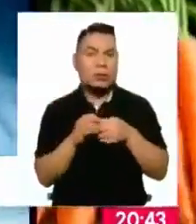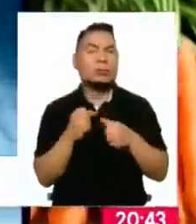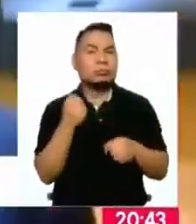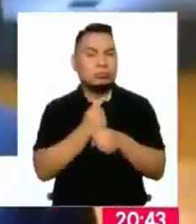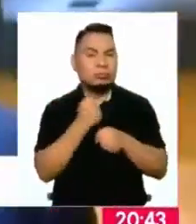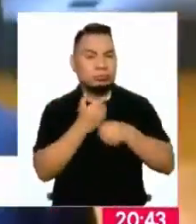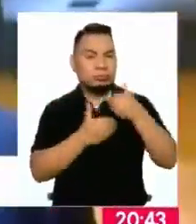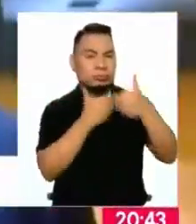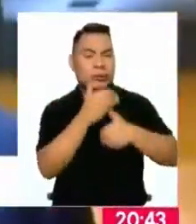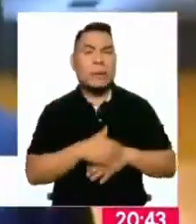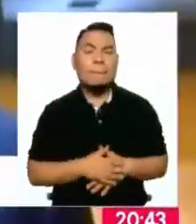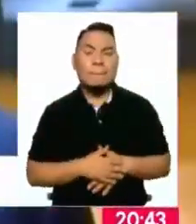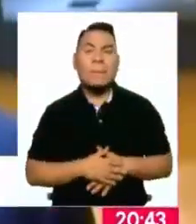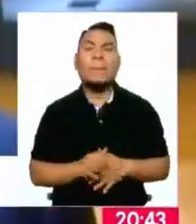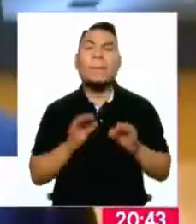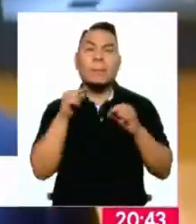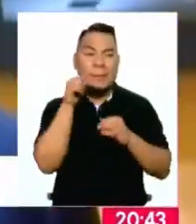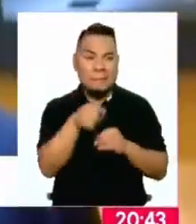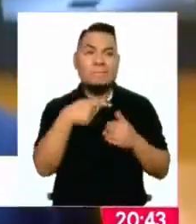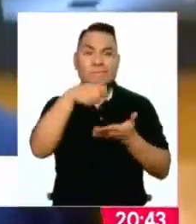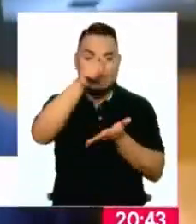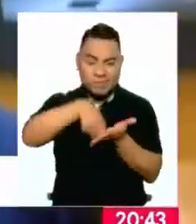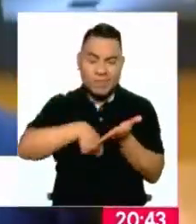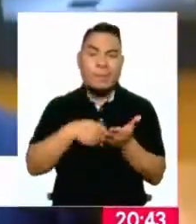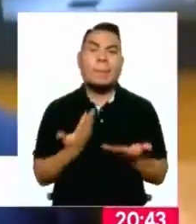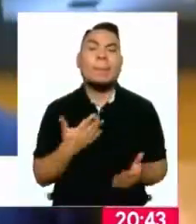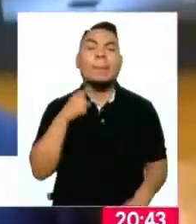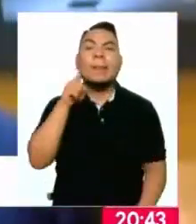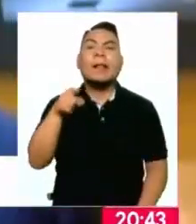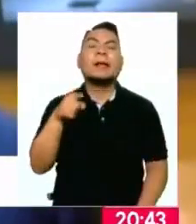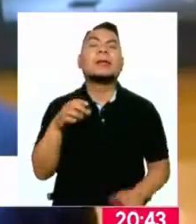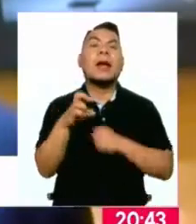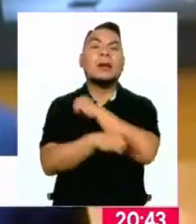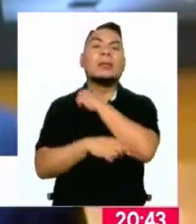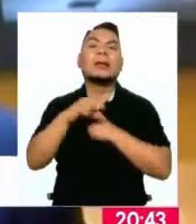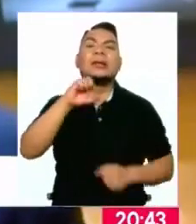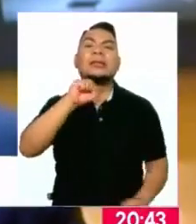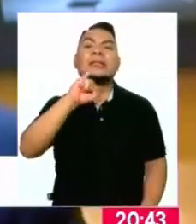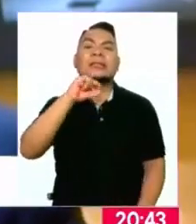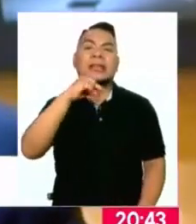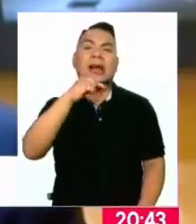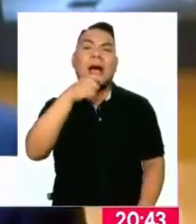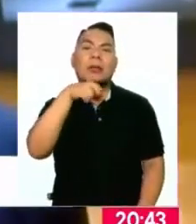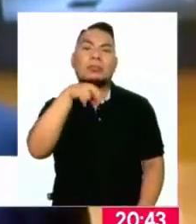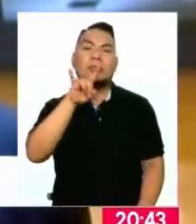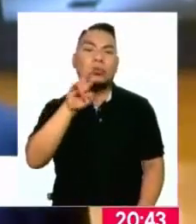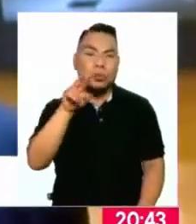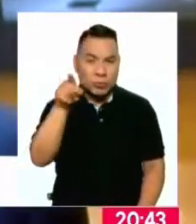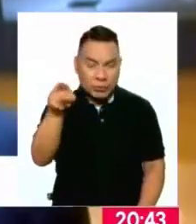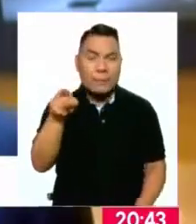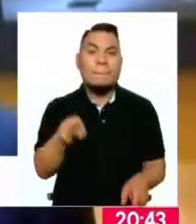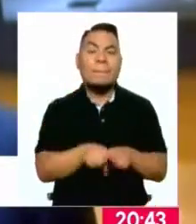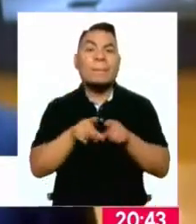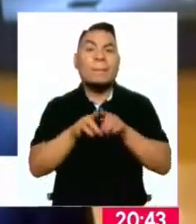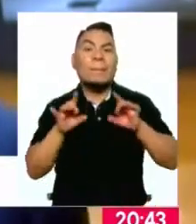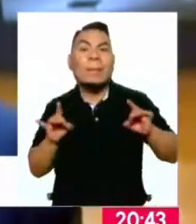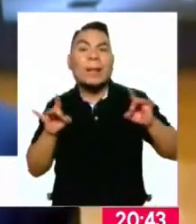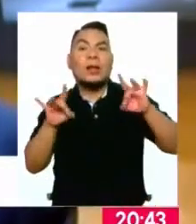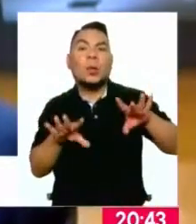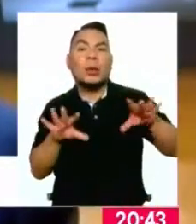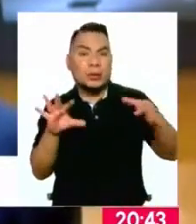constructivas. Concretamente se va a firmar con Singapur, también se está contemplando